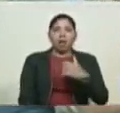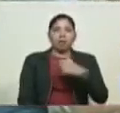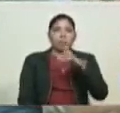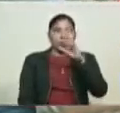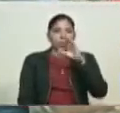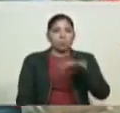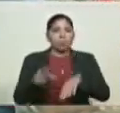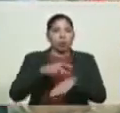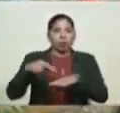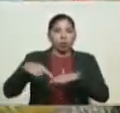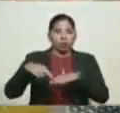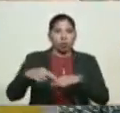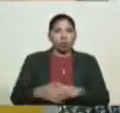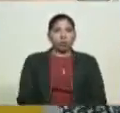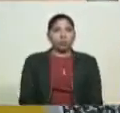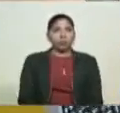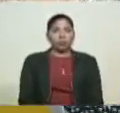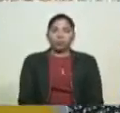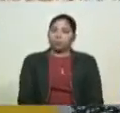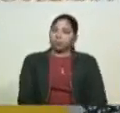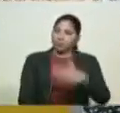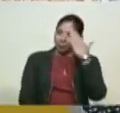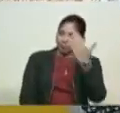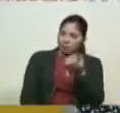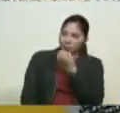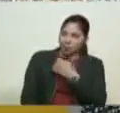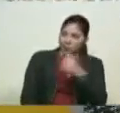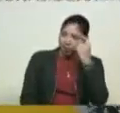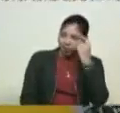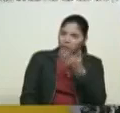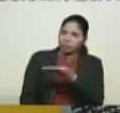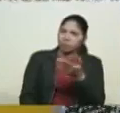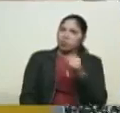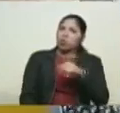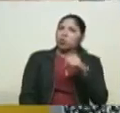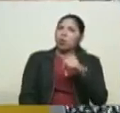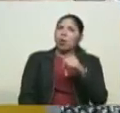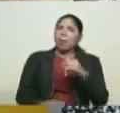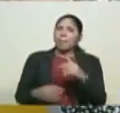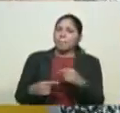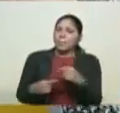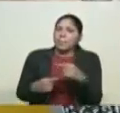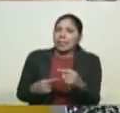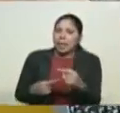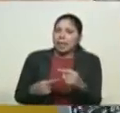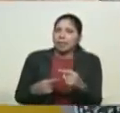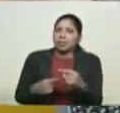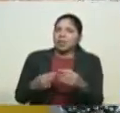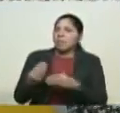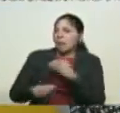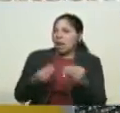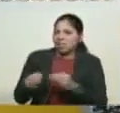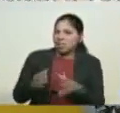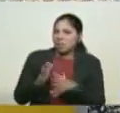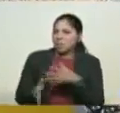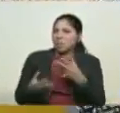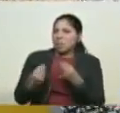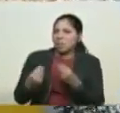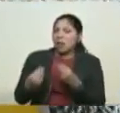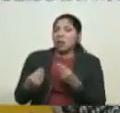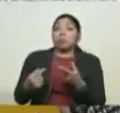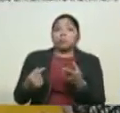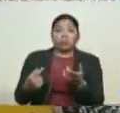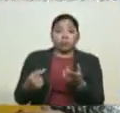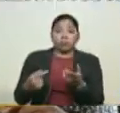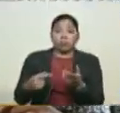Saludos, presidente. Buenos días. Buenos días. Quería preguntarle qué usted va a hacer a partir de mañana para tratar de convencer a la comunidad internacional de que este fue un proceso